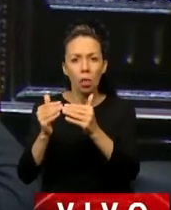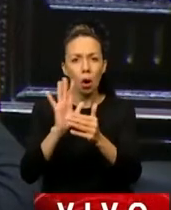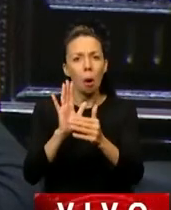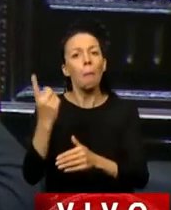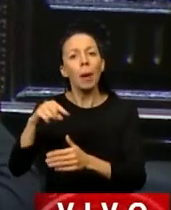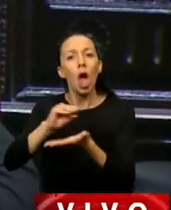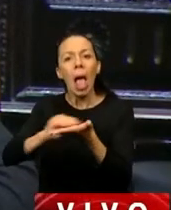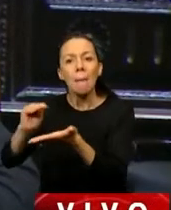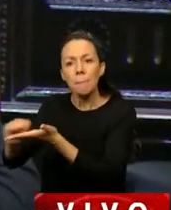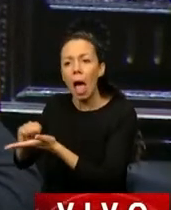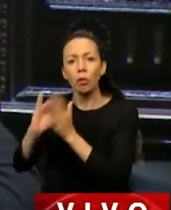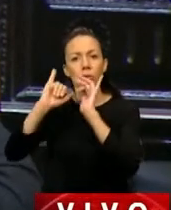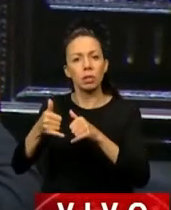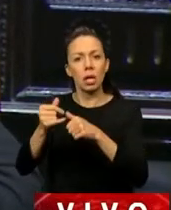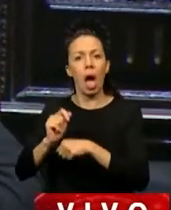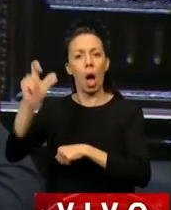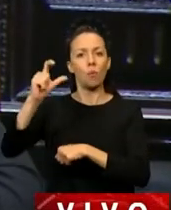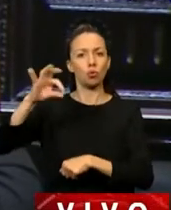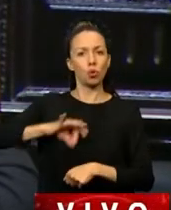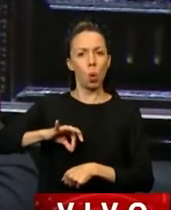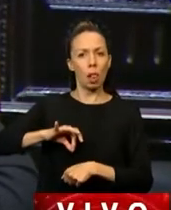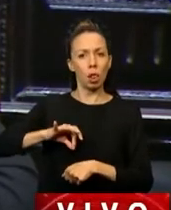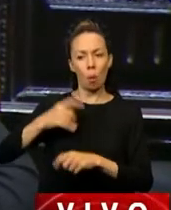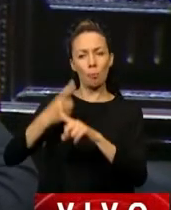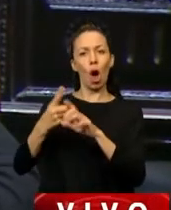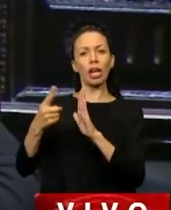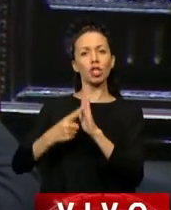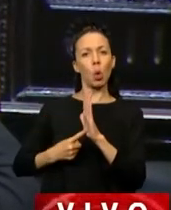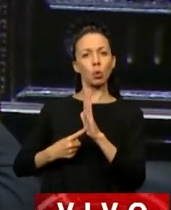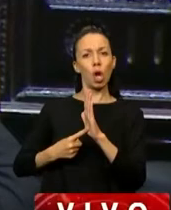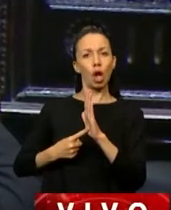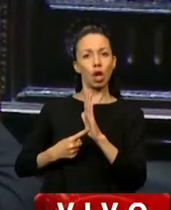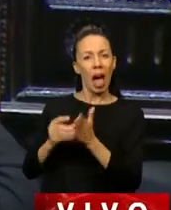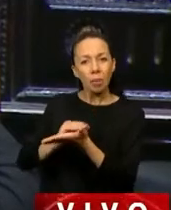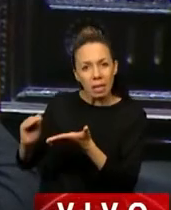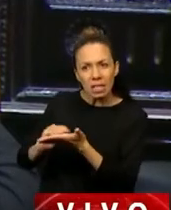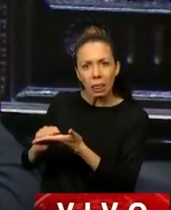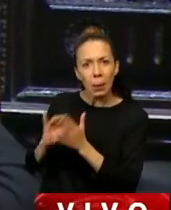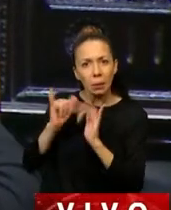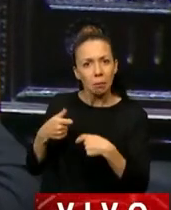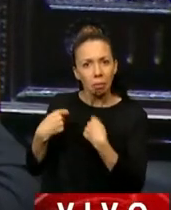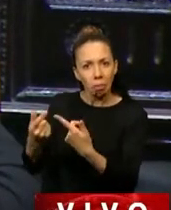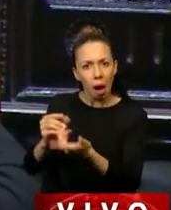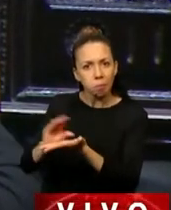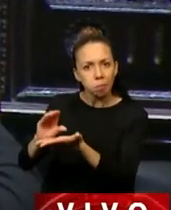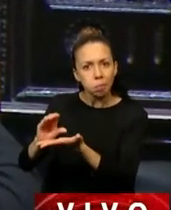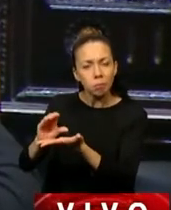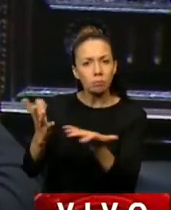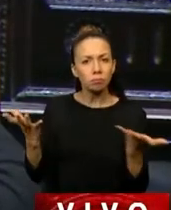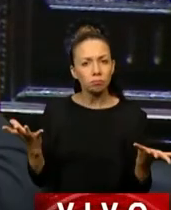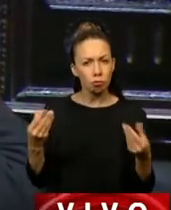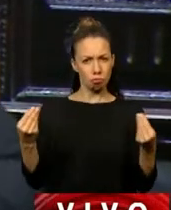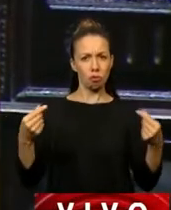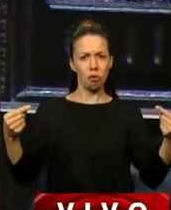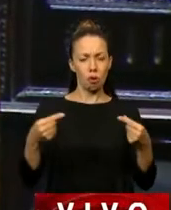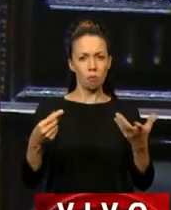sueldo mediante una resolución a las empleadas administrativas de la entidad? ¿Y por qué digo indirectamente al